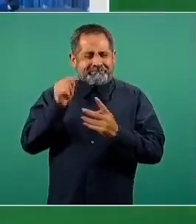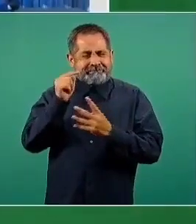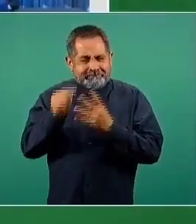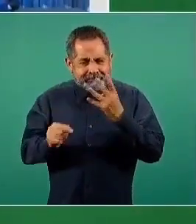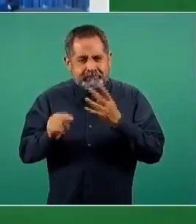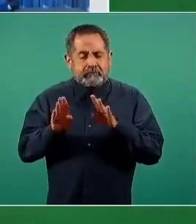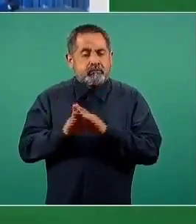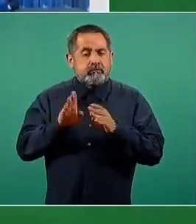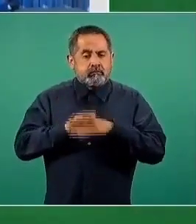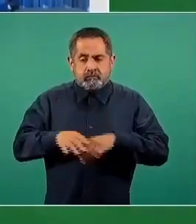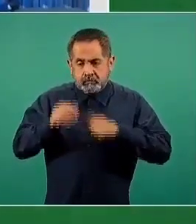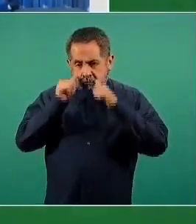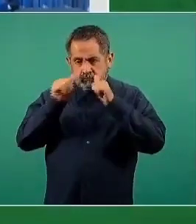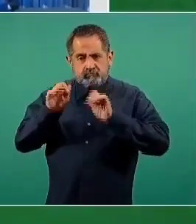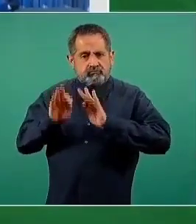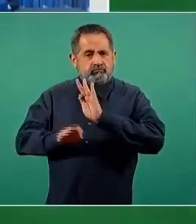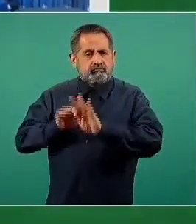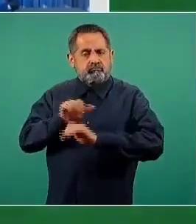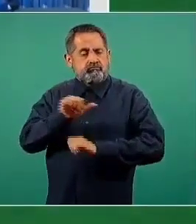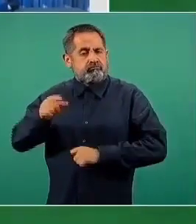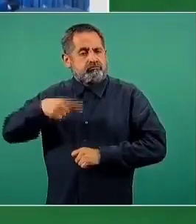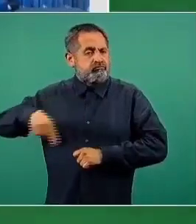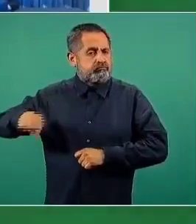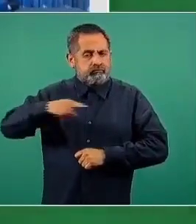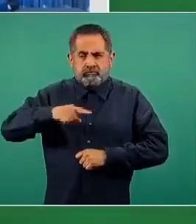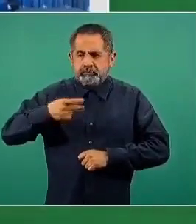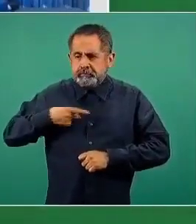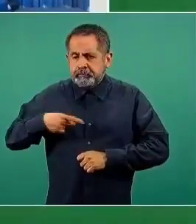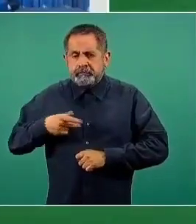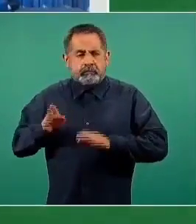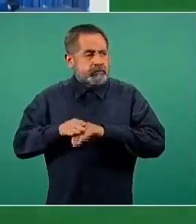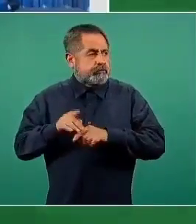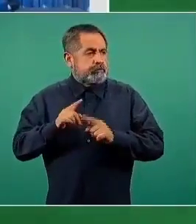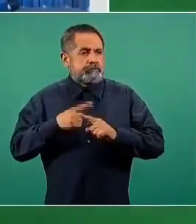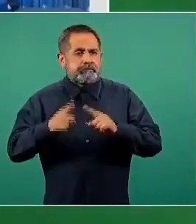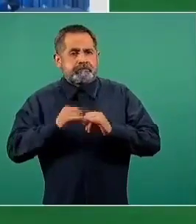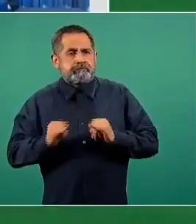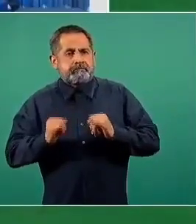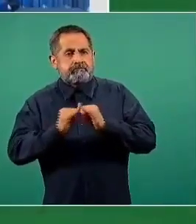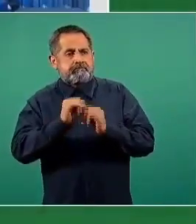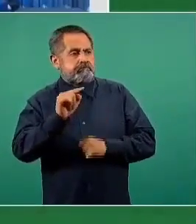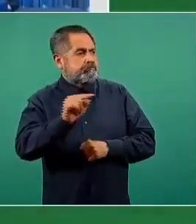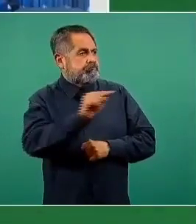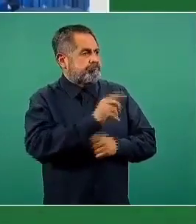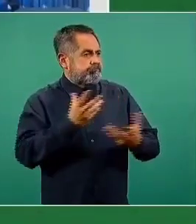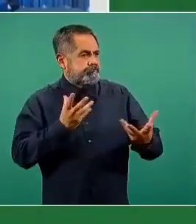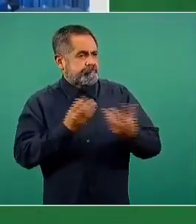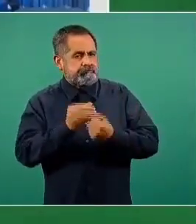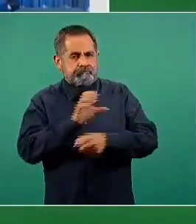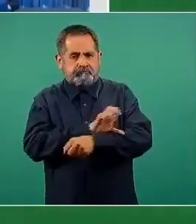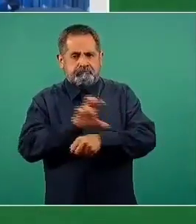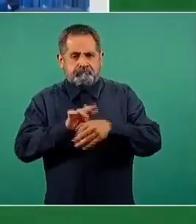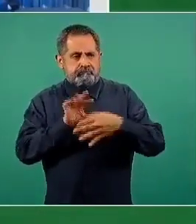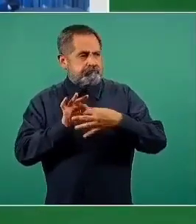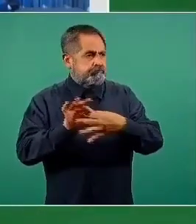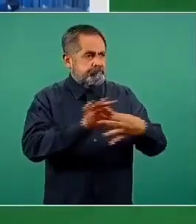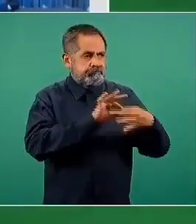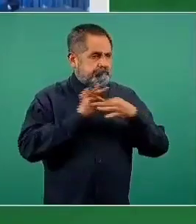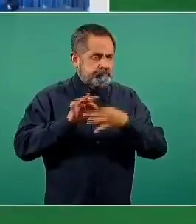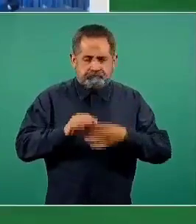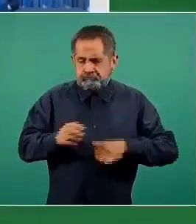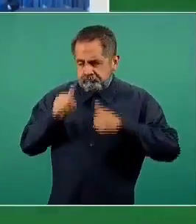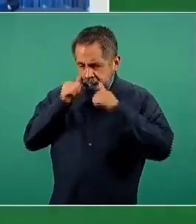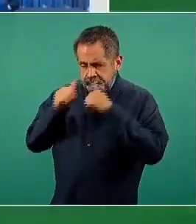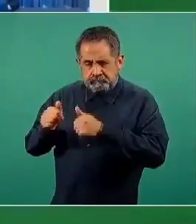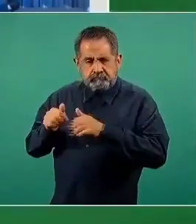sobre la atención médica y la coordinación de las entidades proveedoras de servicios de salud y